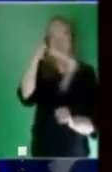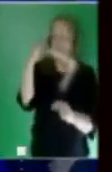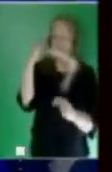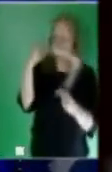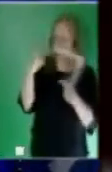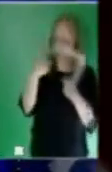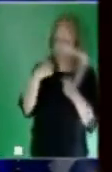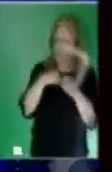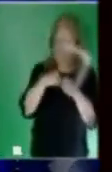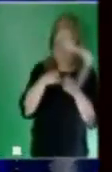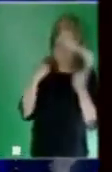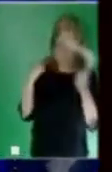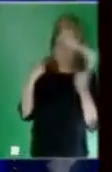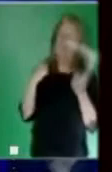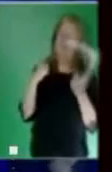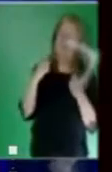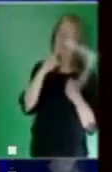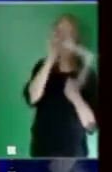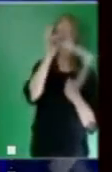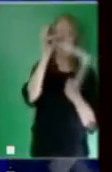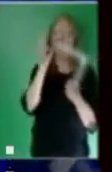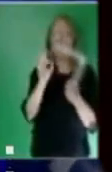del desarrollo sustentable